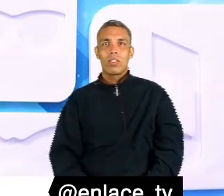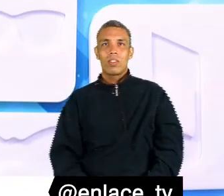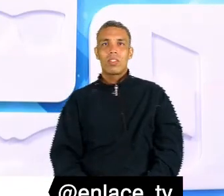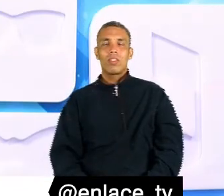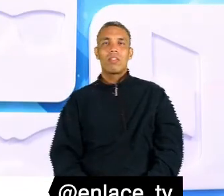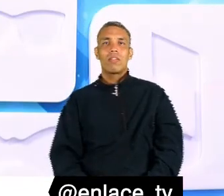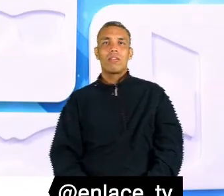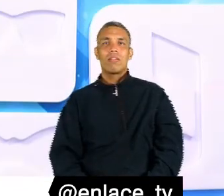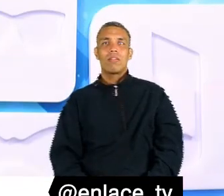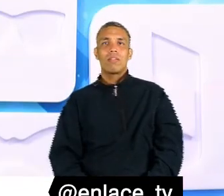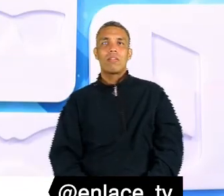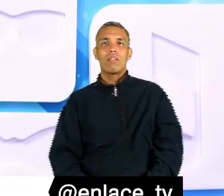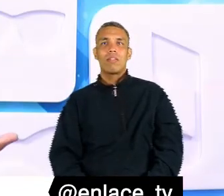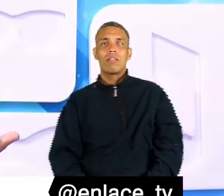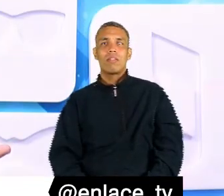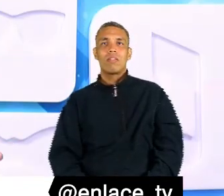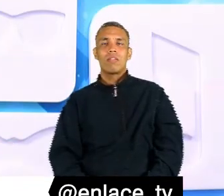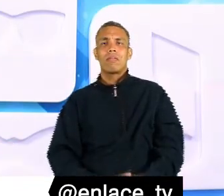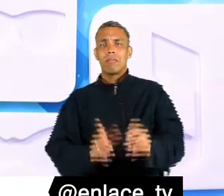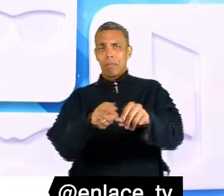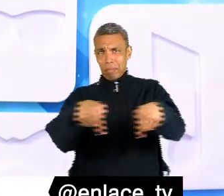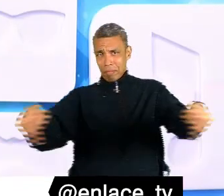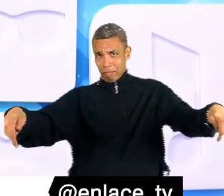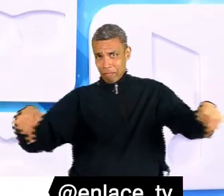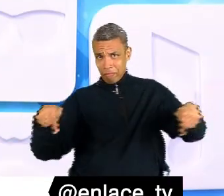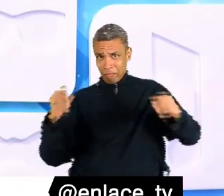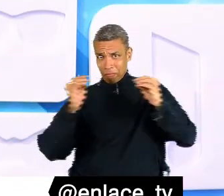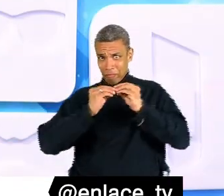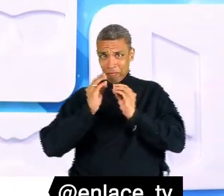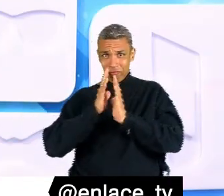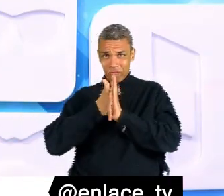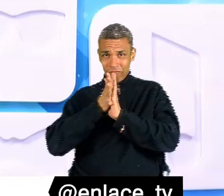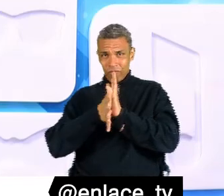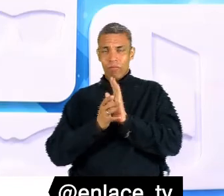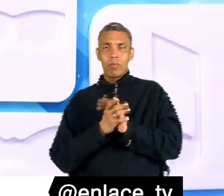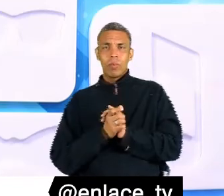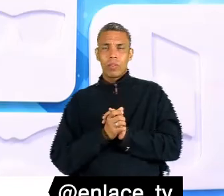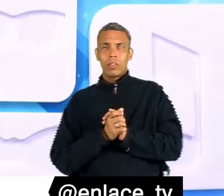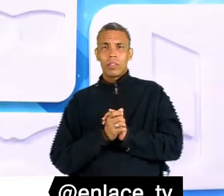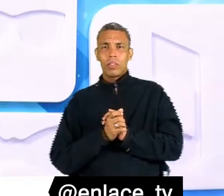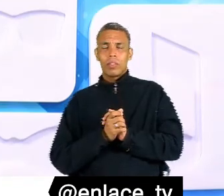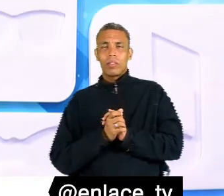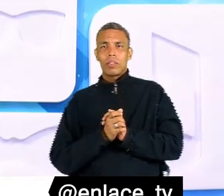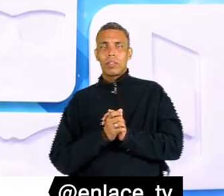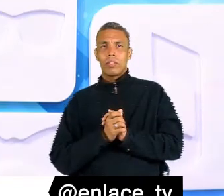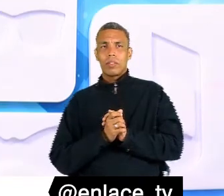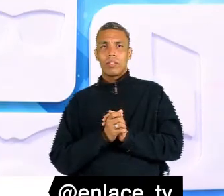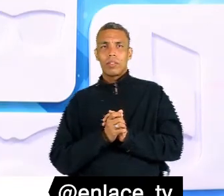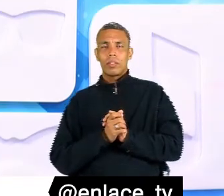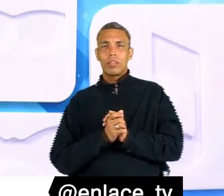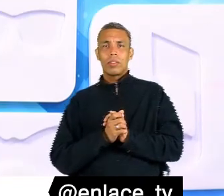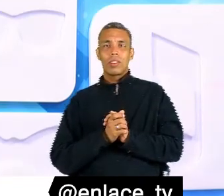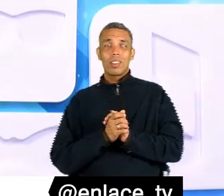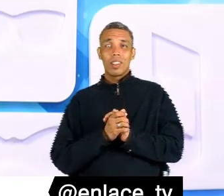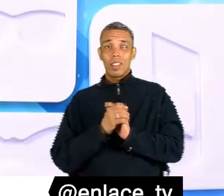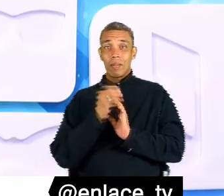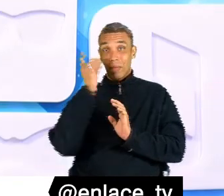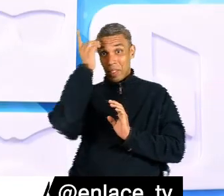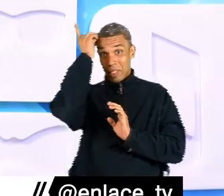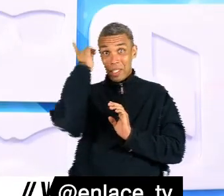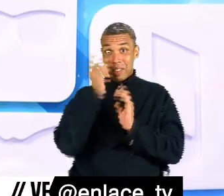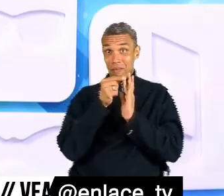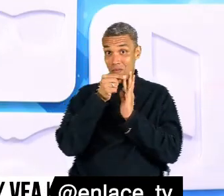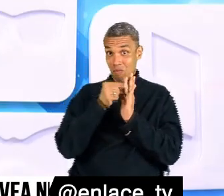seguimos precisamente en el SEC de En La Mira con más noticias. Y es que la oficina de la gestora social de Barranca Bermeja recibió en las instalaciones